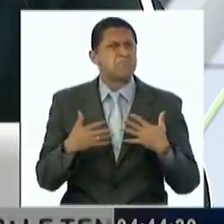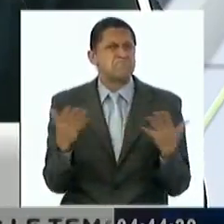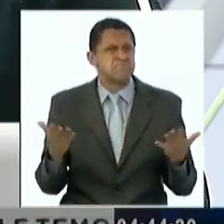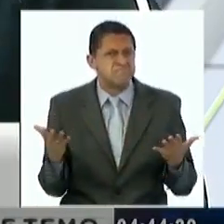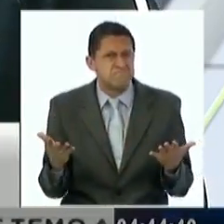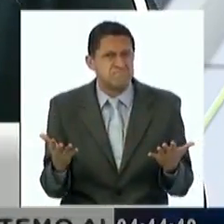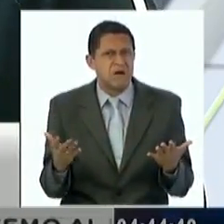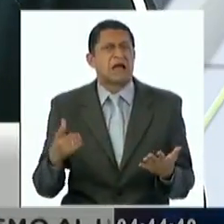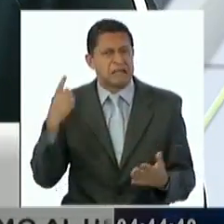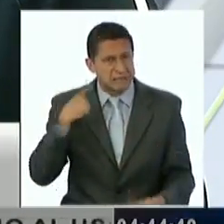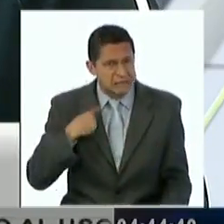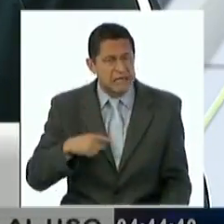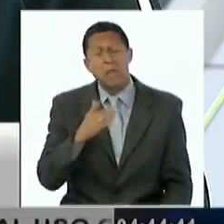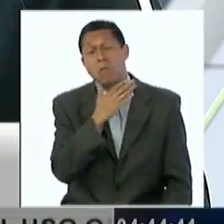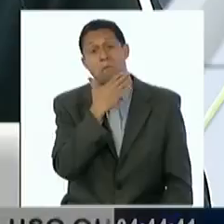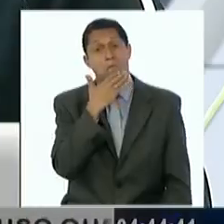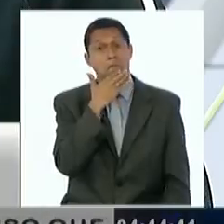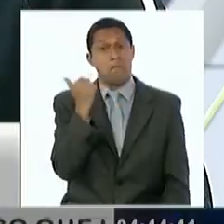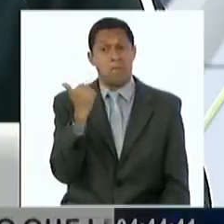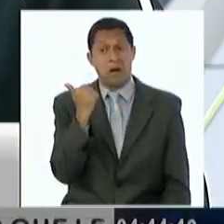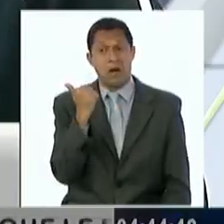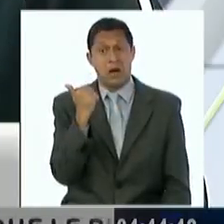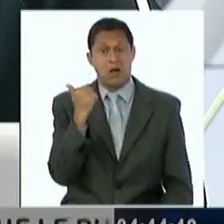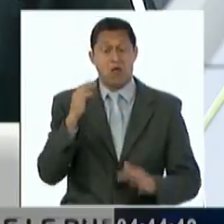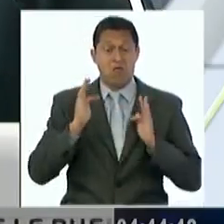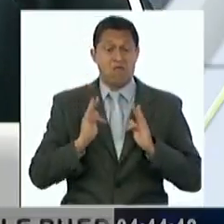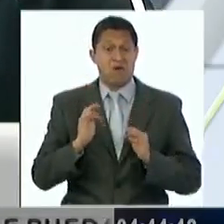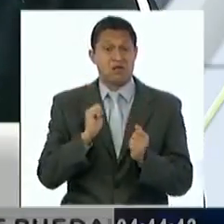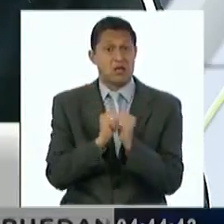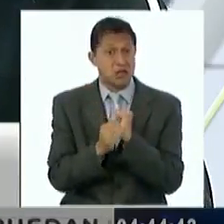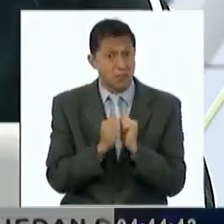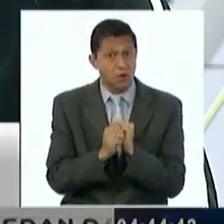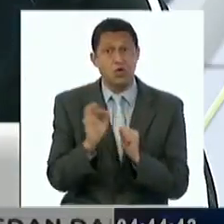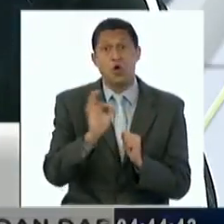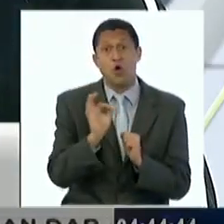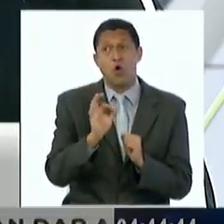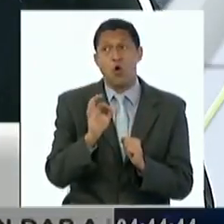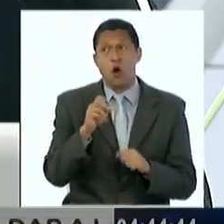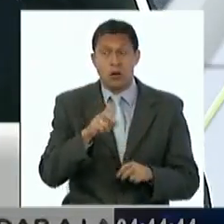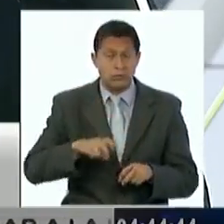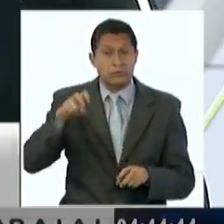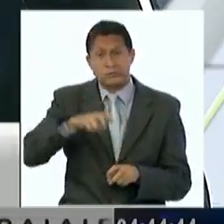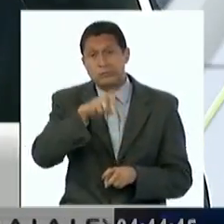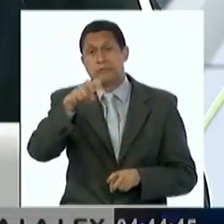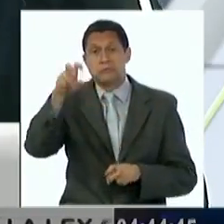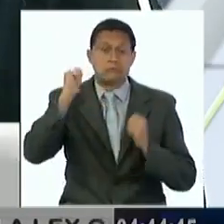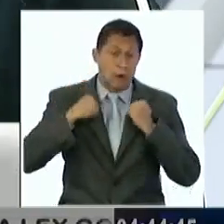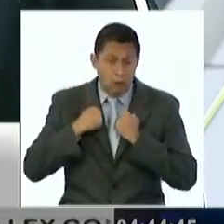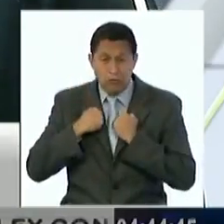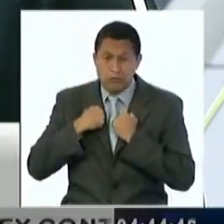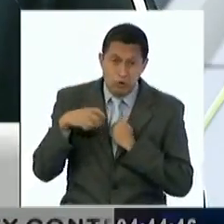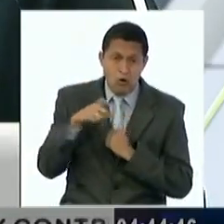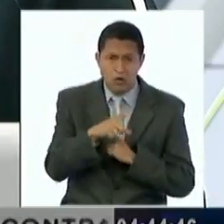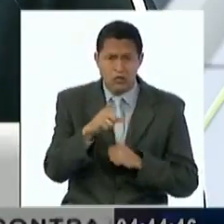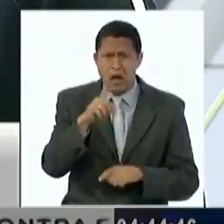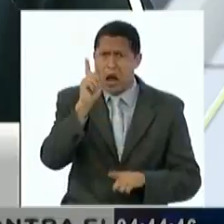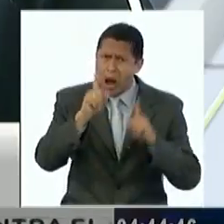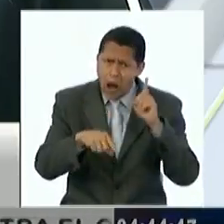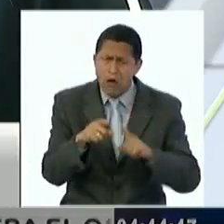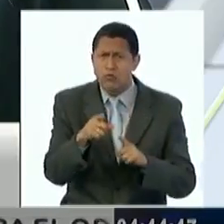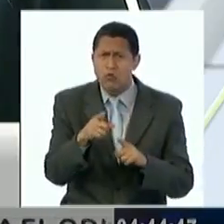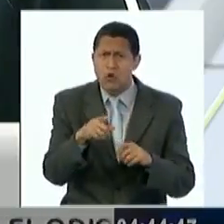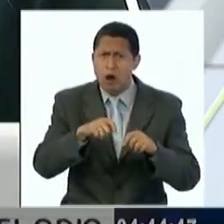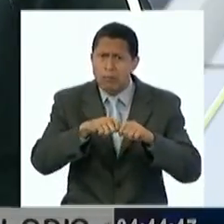supuesto tengamos mayor rendimiento físico tanto en deportistas como excursionistas porque muchas veces se ocurre